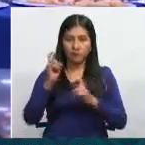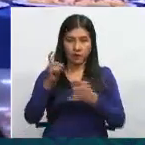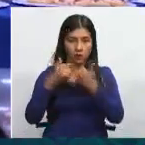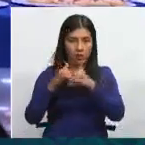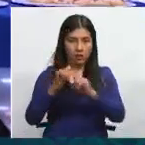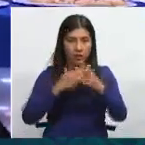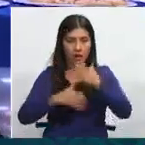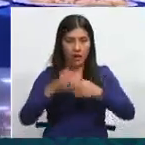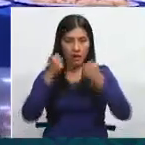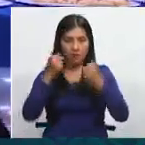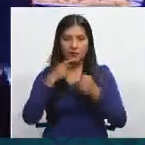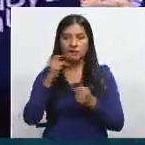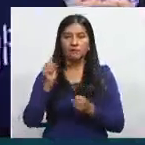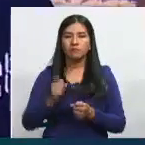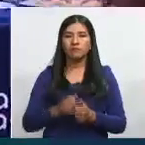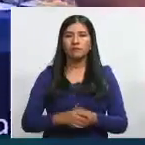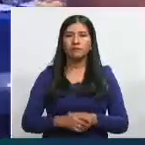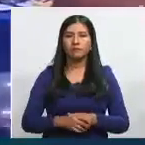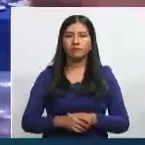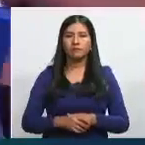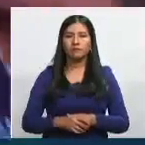Bueno, adelante. Muchísimas gracias.